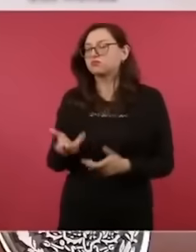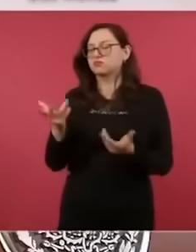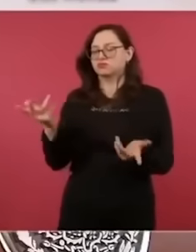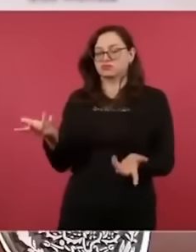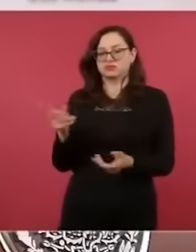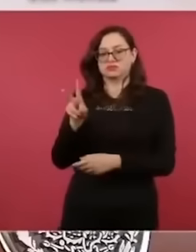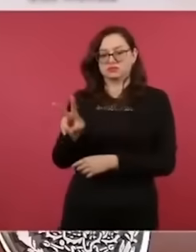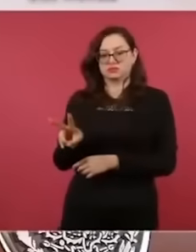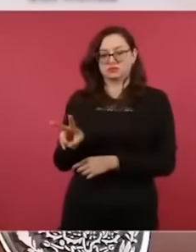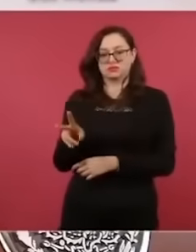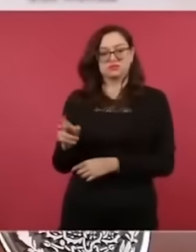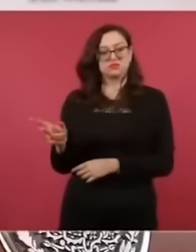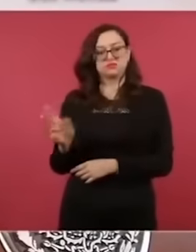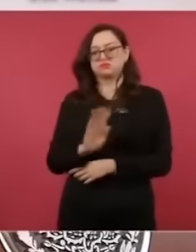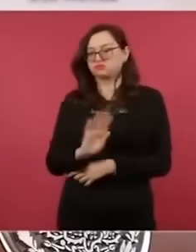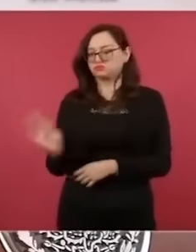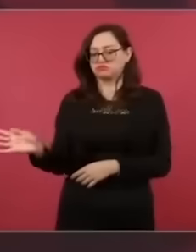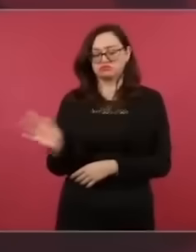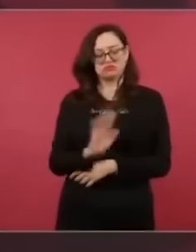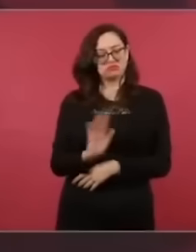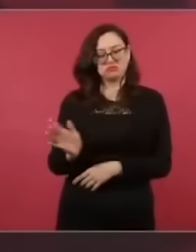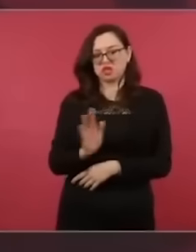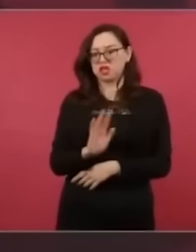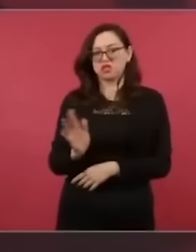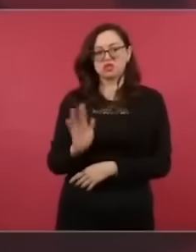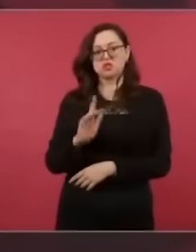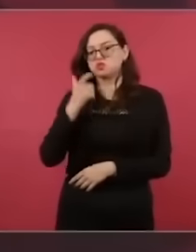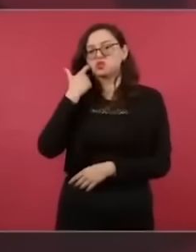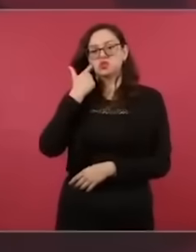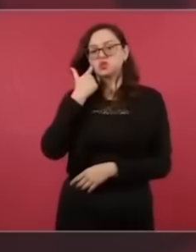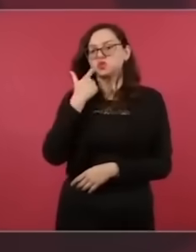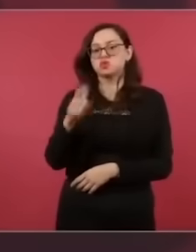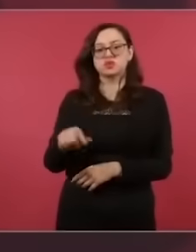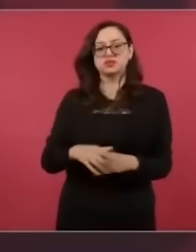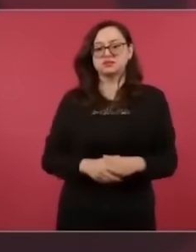¿cómo se llama eso? Estatuas, sí, es que así dicen